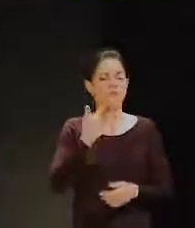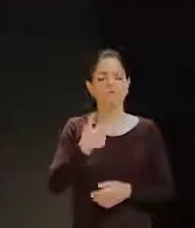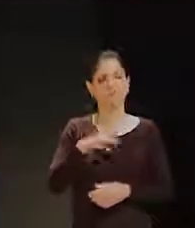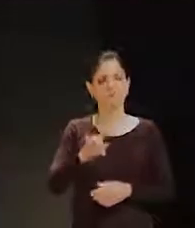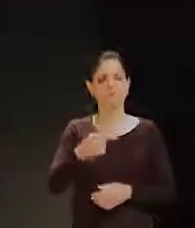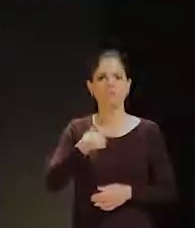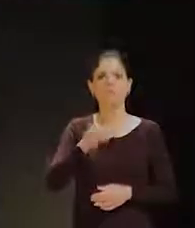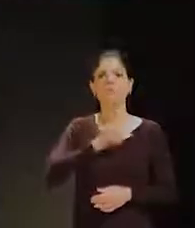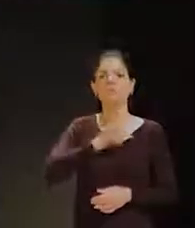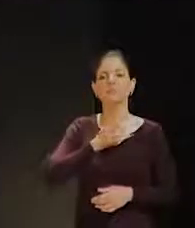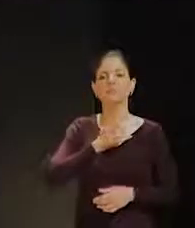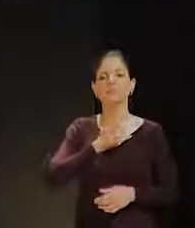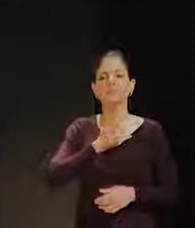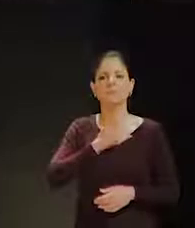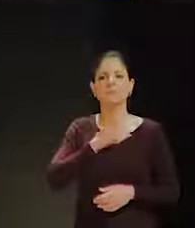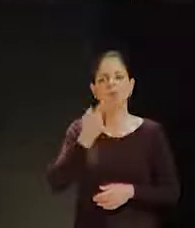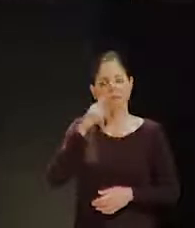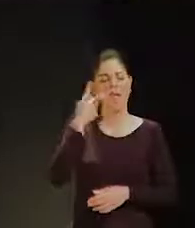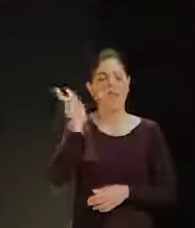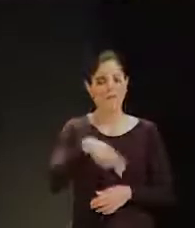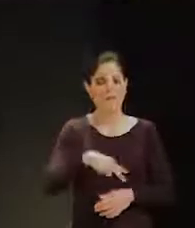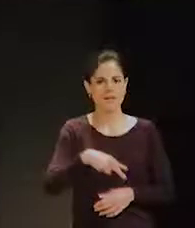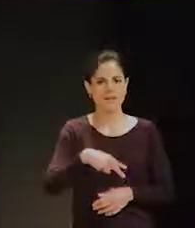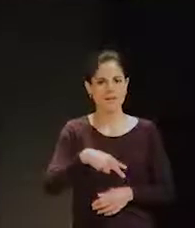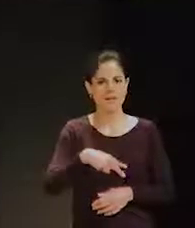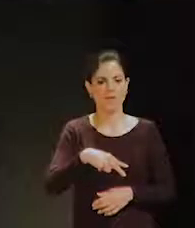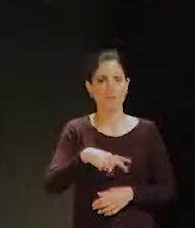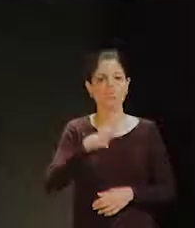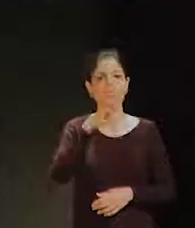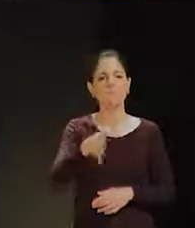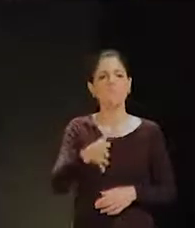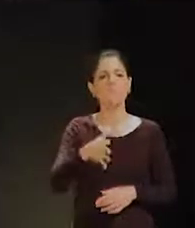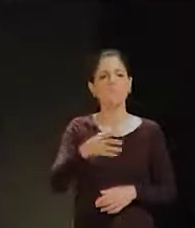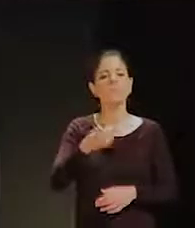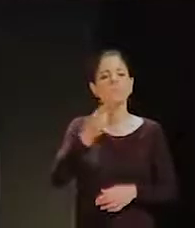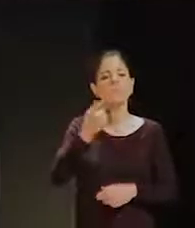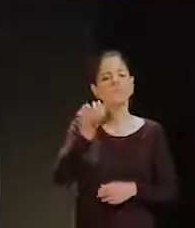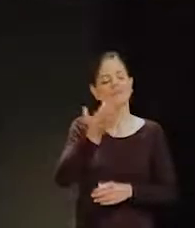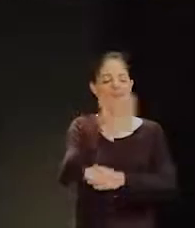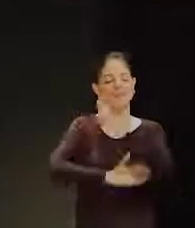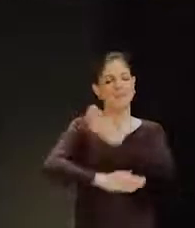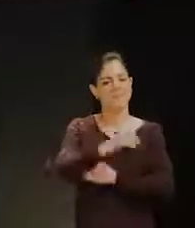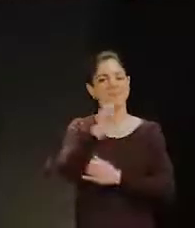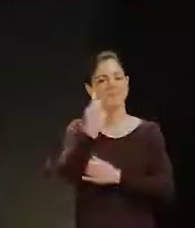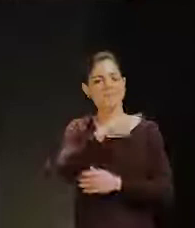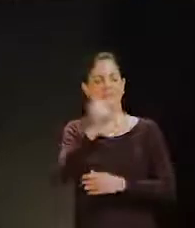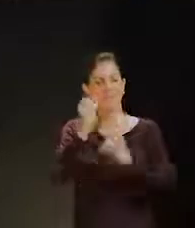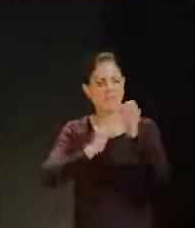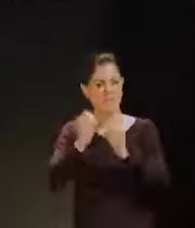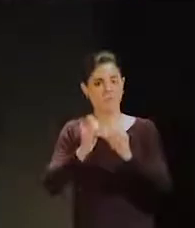Tengo mi reconocimiento de 62% de